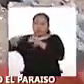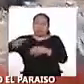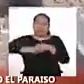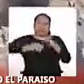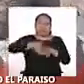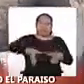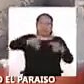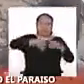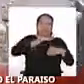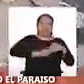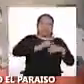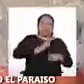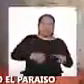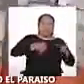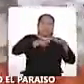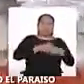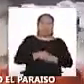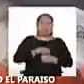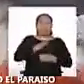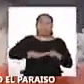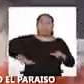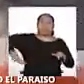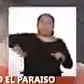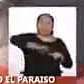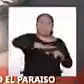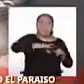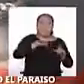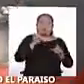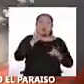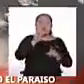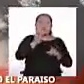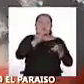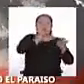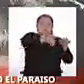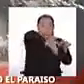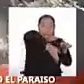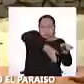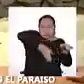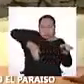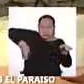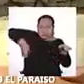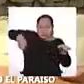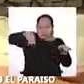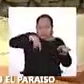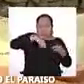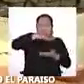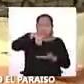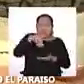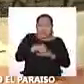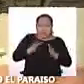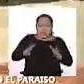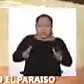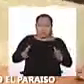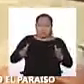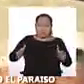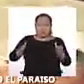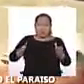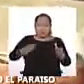que se denomina de complejos en planta en U, es decir, que tienen un cuerpo central, brazos muy